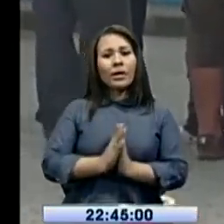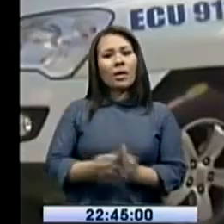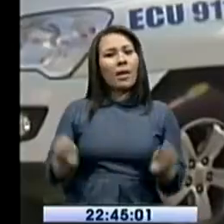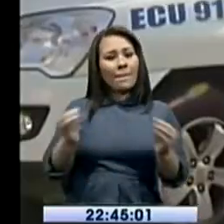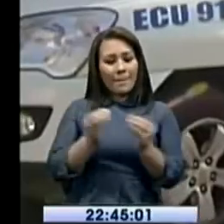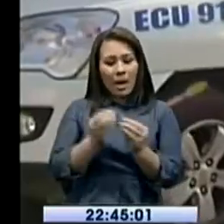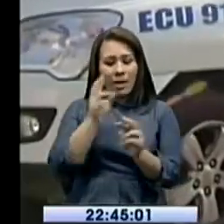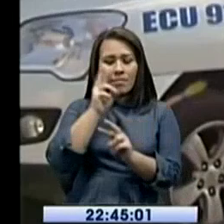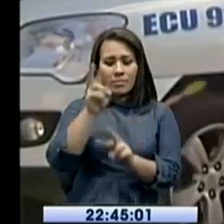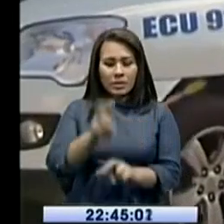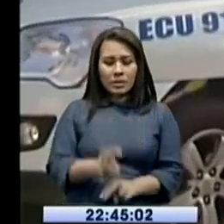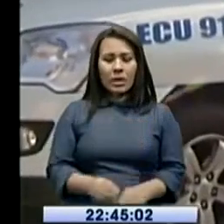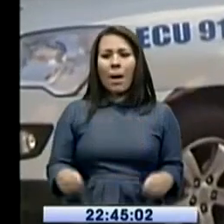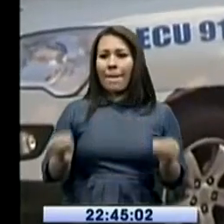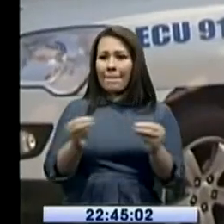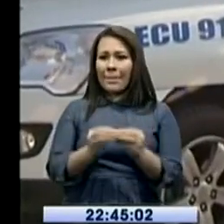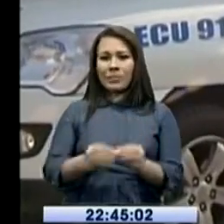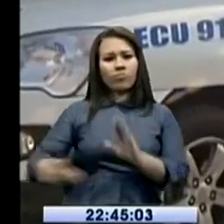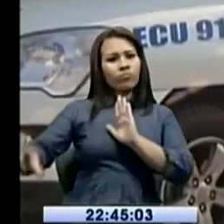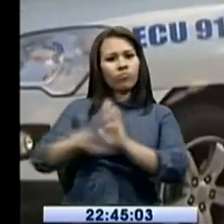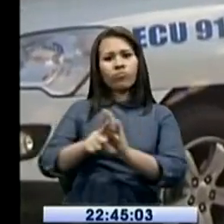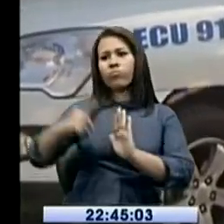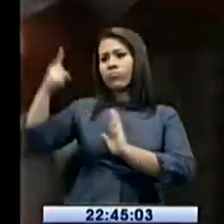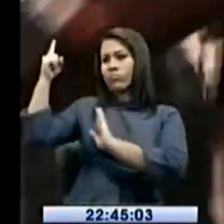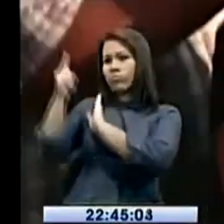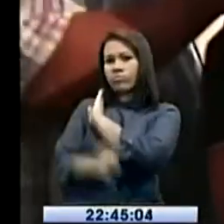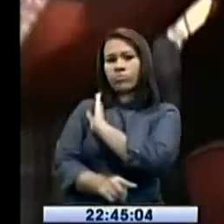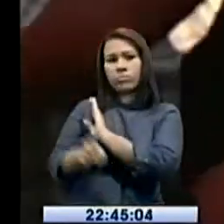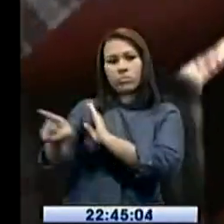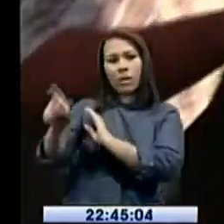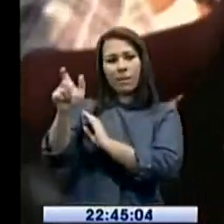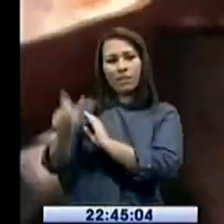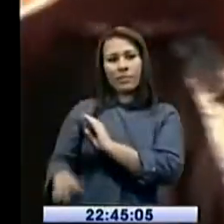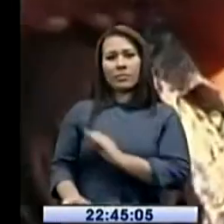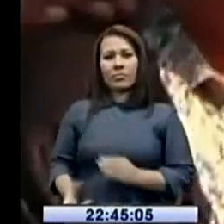investigue el caso y que se aplique el peso de la ley sobre el responsable.